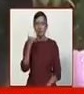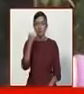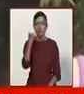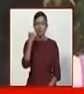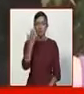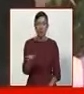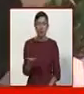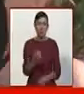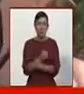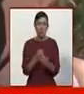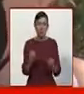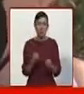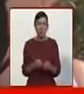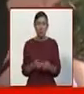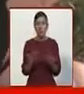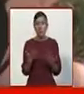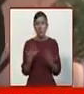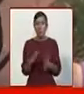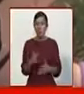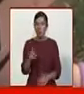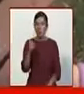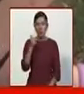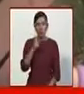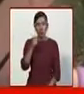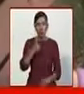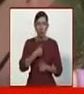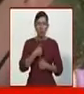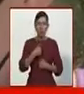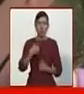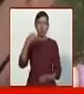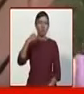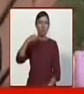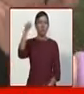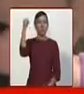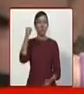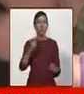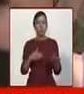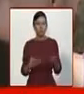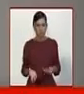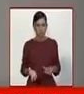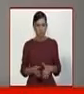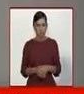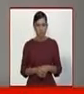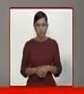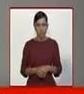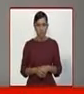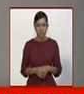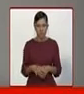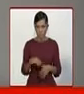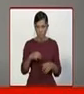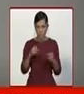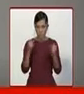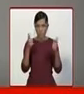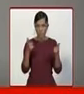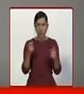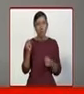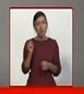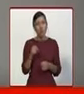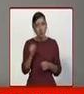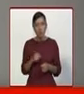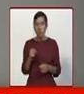desfachatez, podría llamarlo, ¿ves? Se había colgado. ¿Qué le digo? Sí, se había